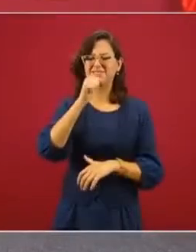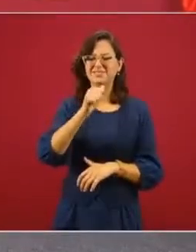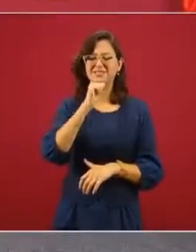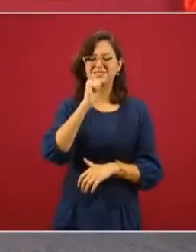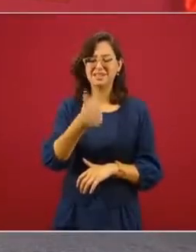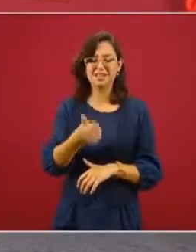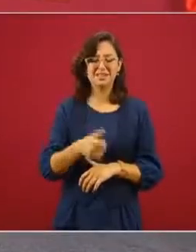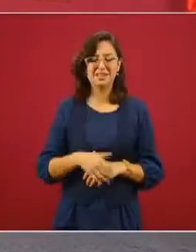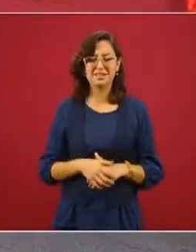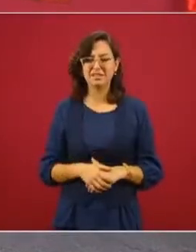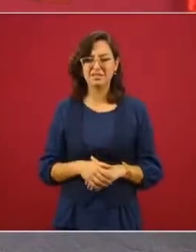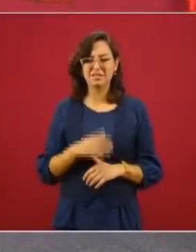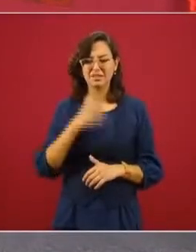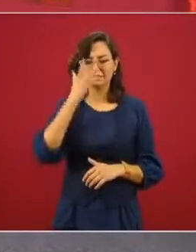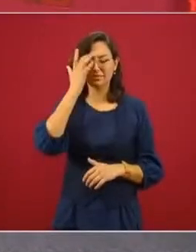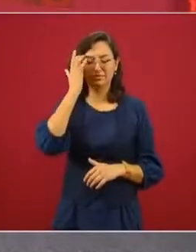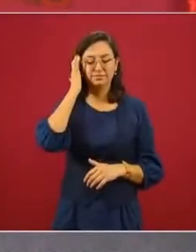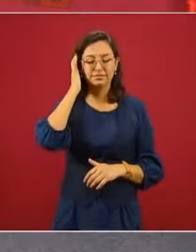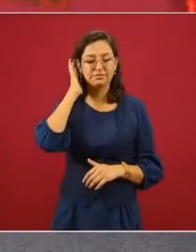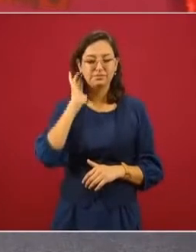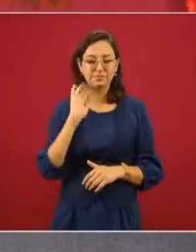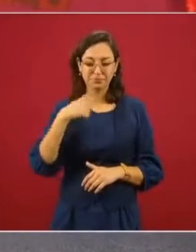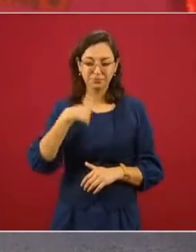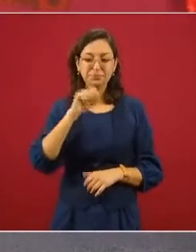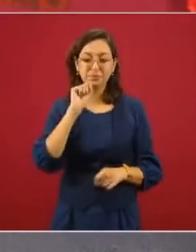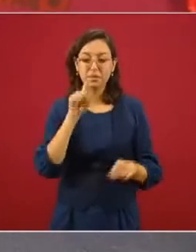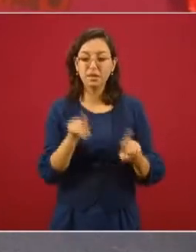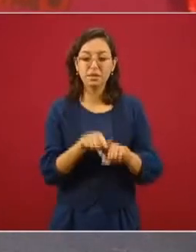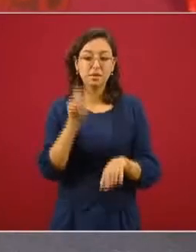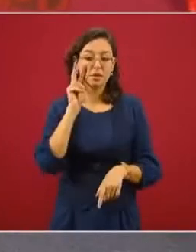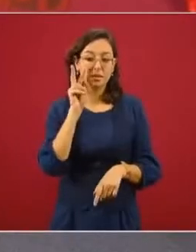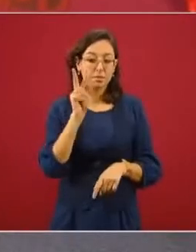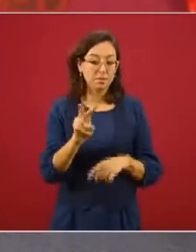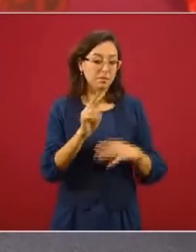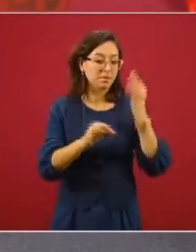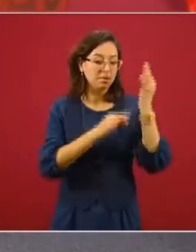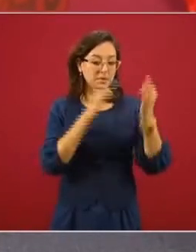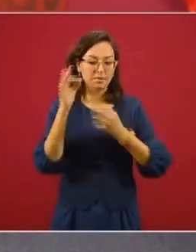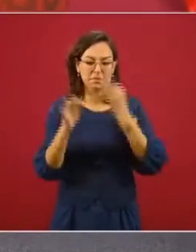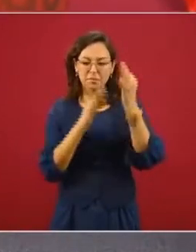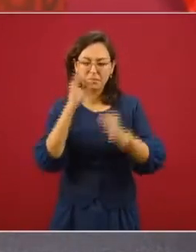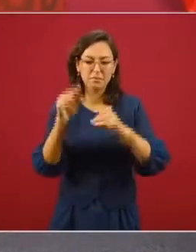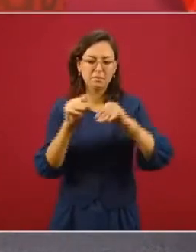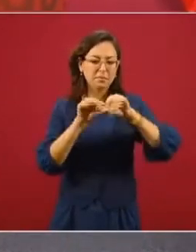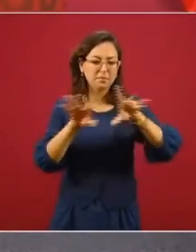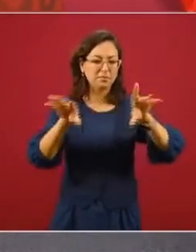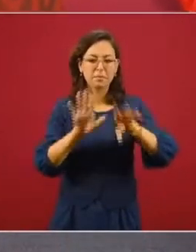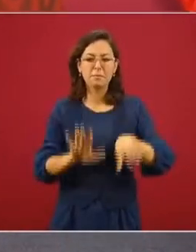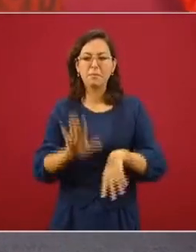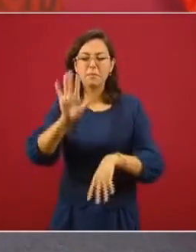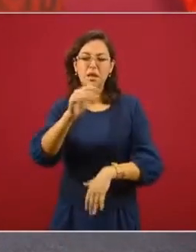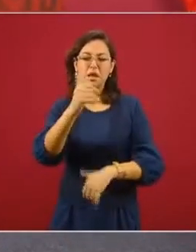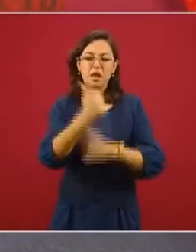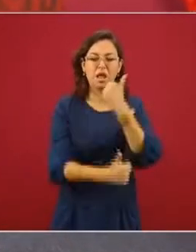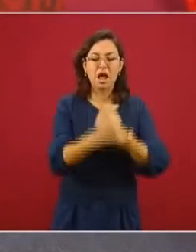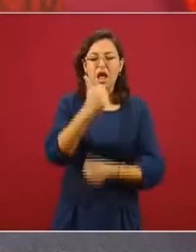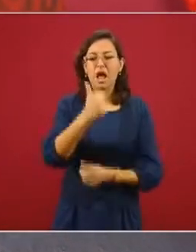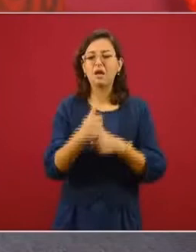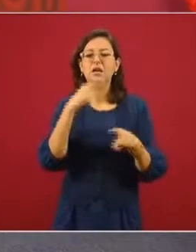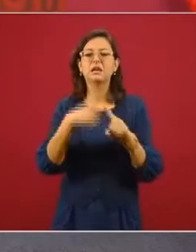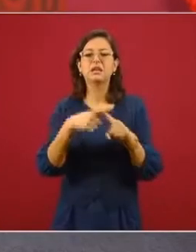Estoy viendo también en los medios, hay como un concurso de quién me insulta